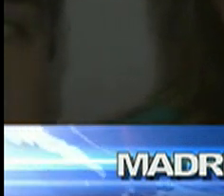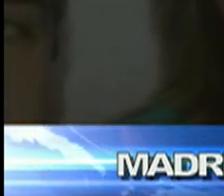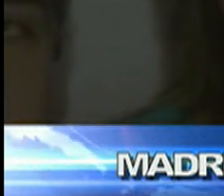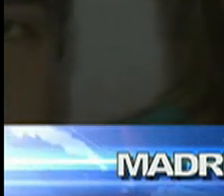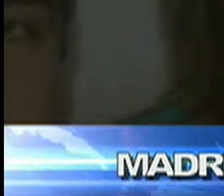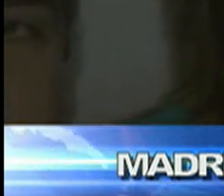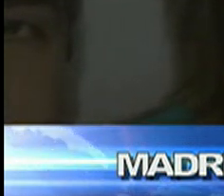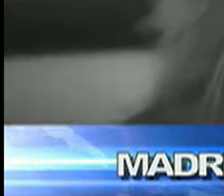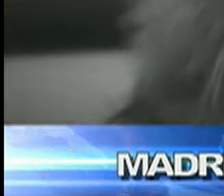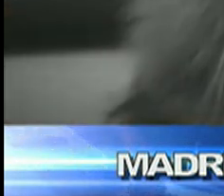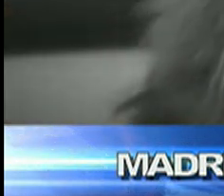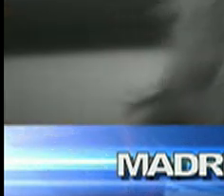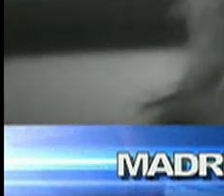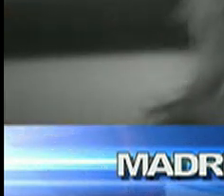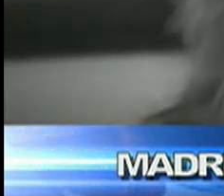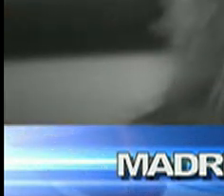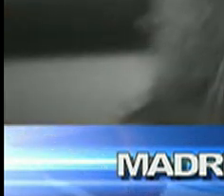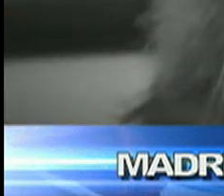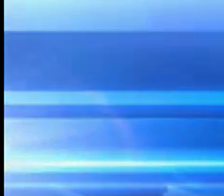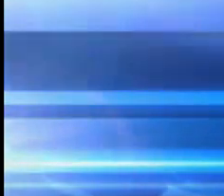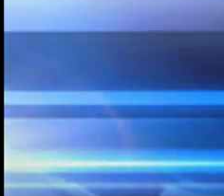desesperadamente.